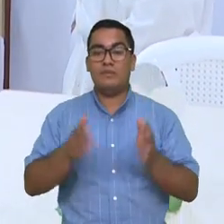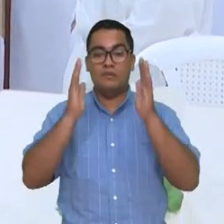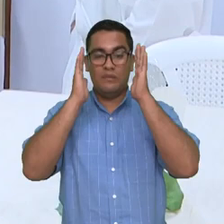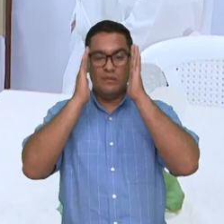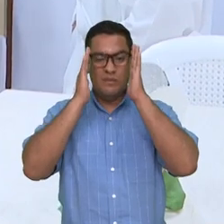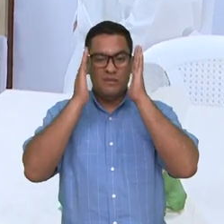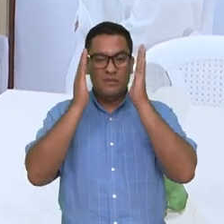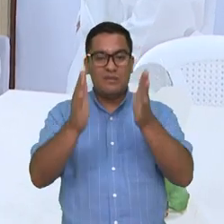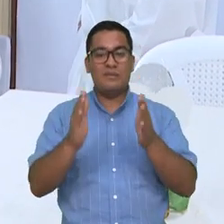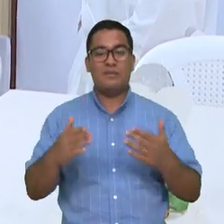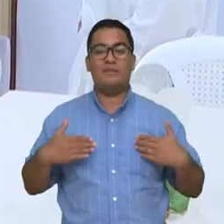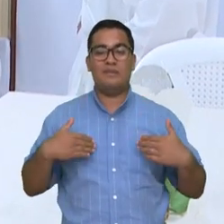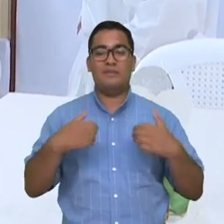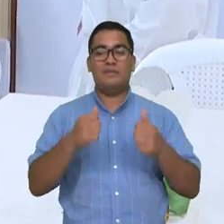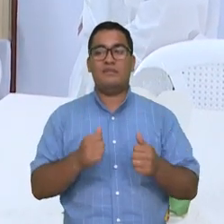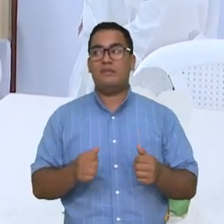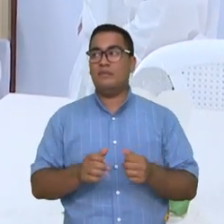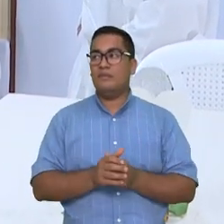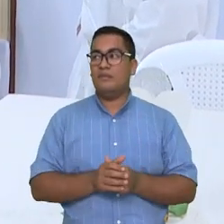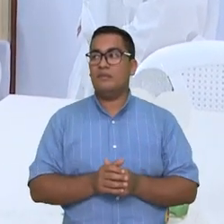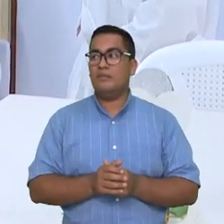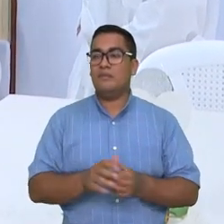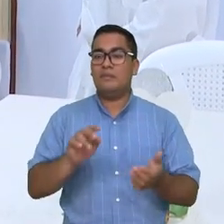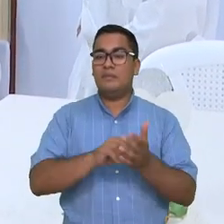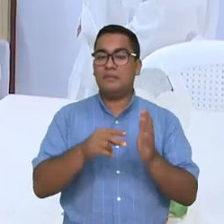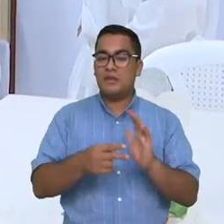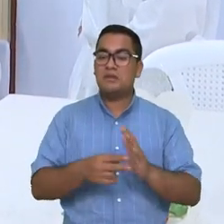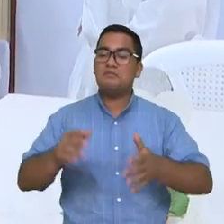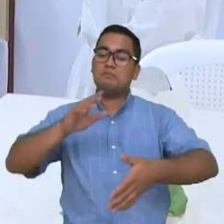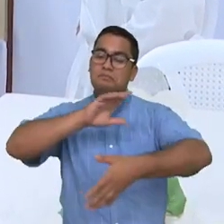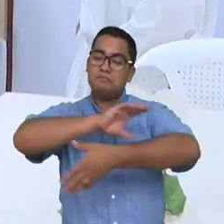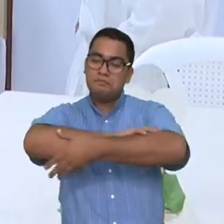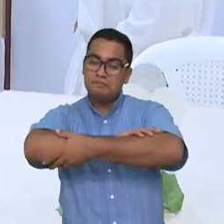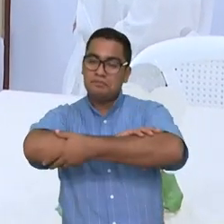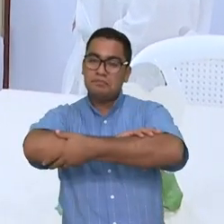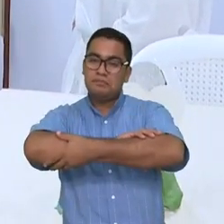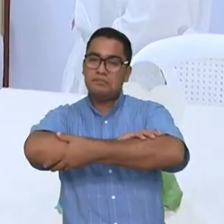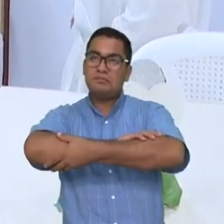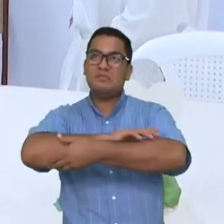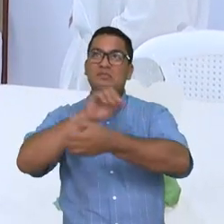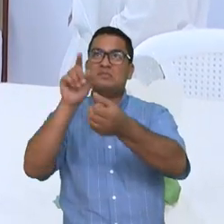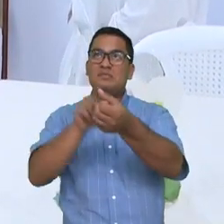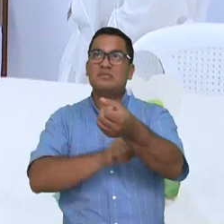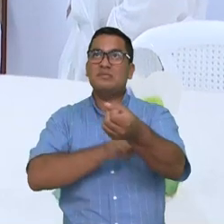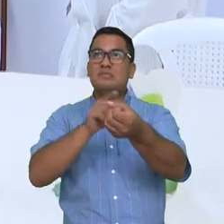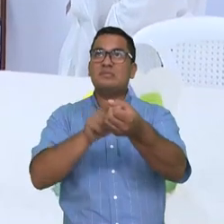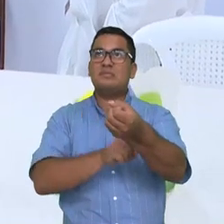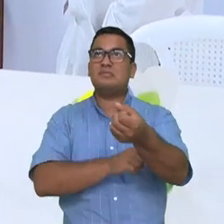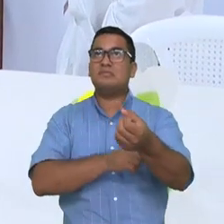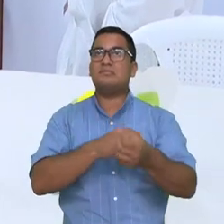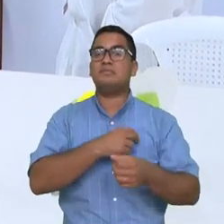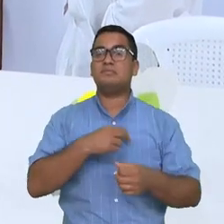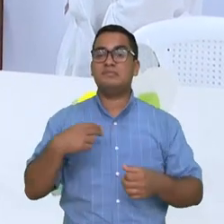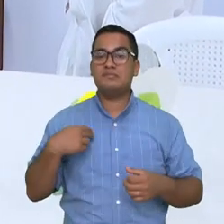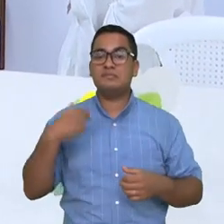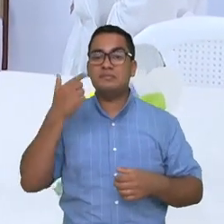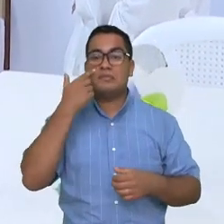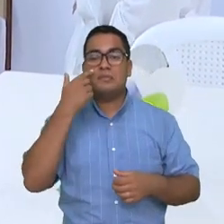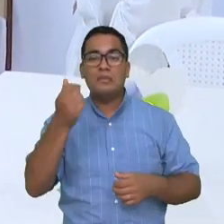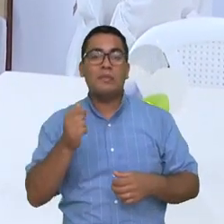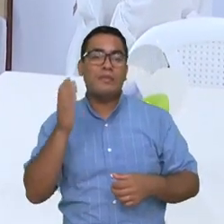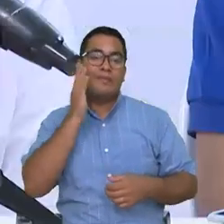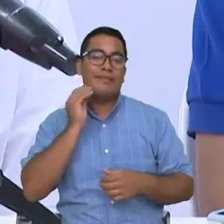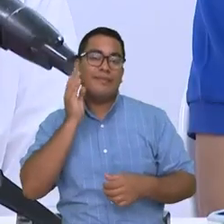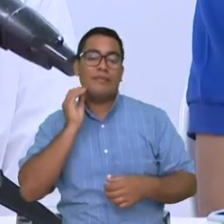salud. Entrelazando lazos fraternos con nuestros hermanos. Vamos a conocer de las experiencias